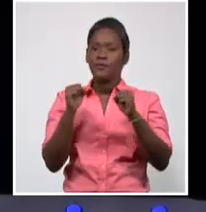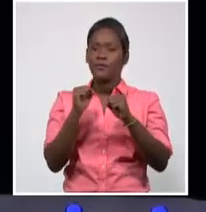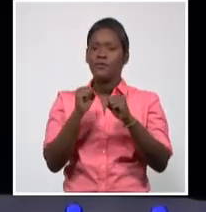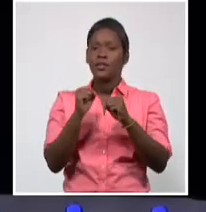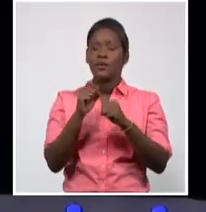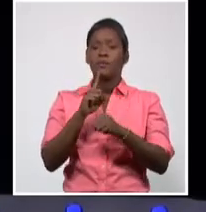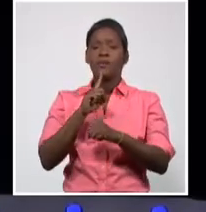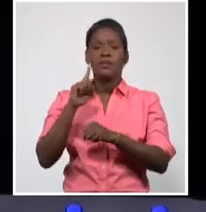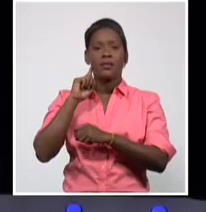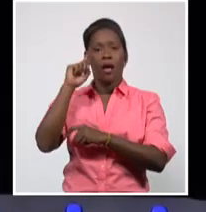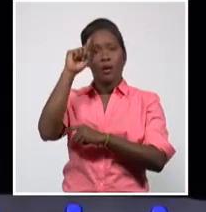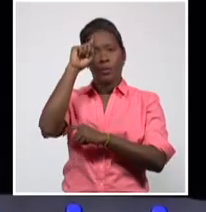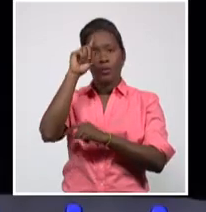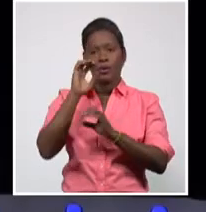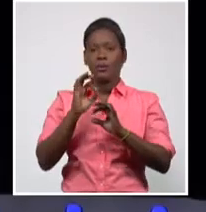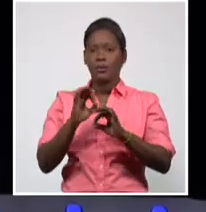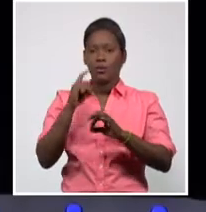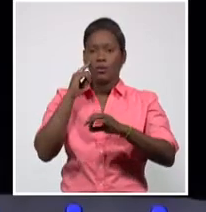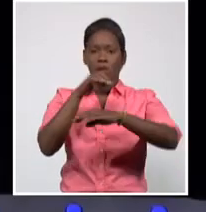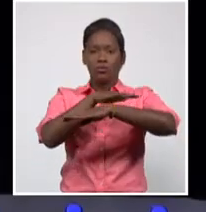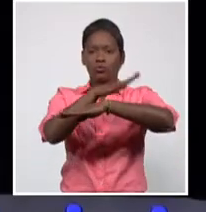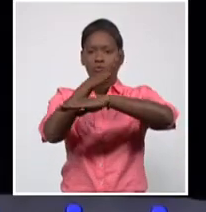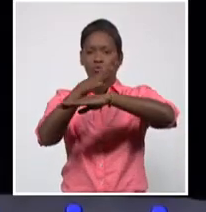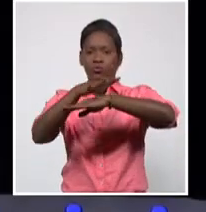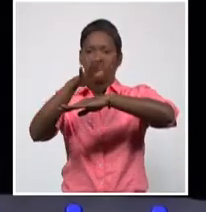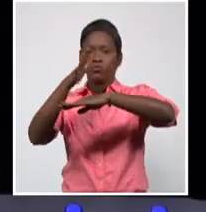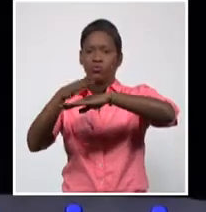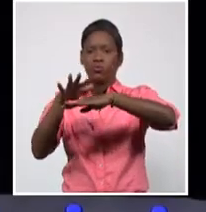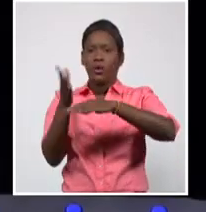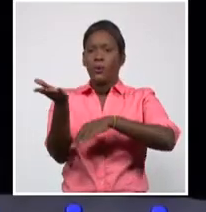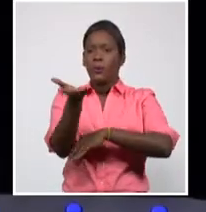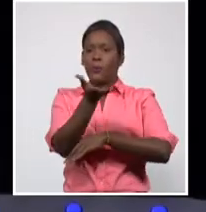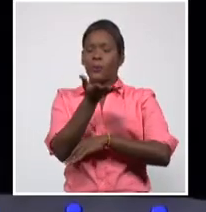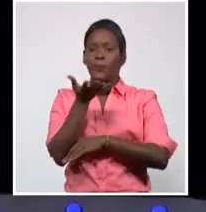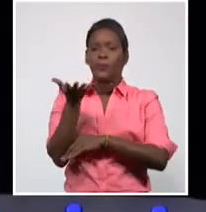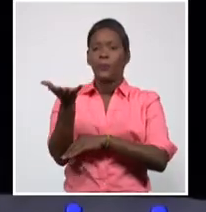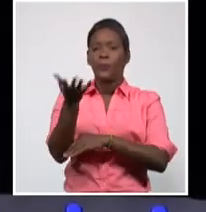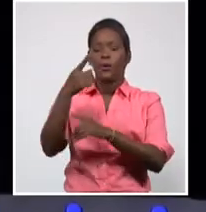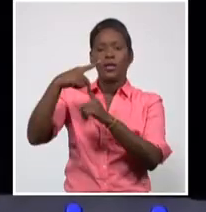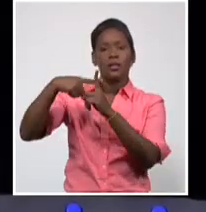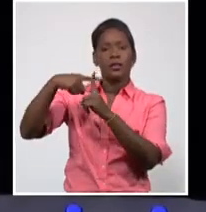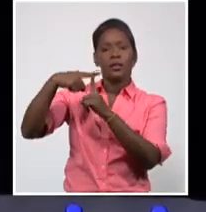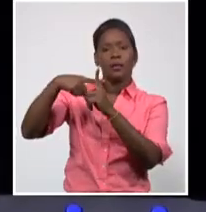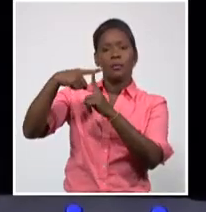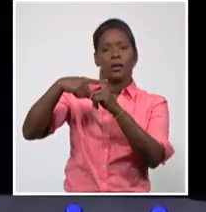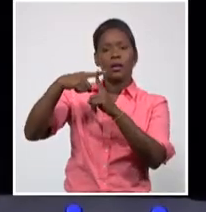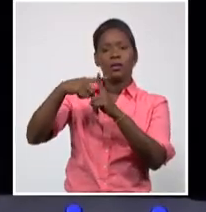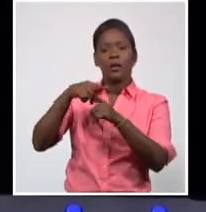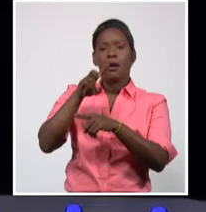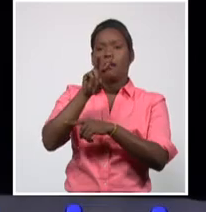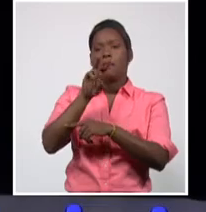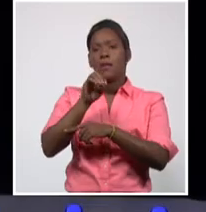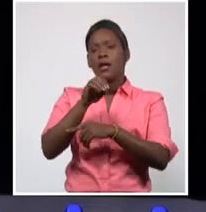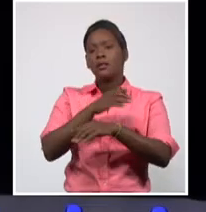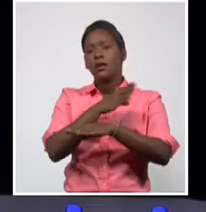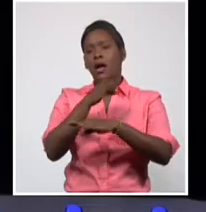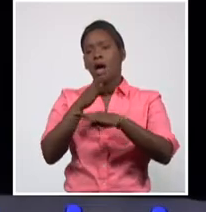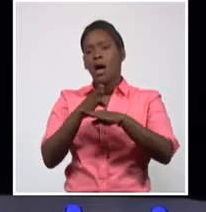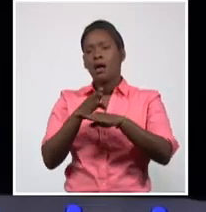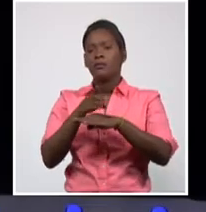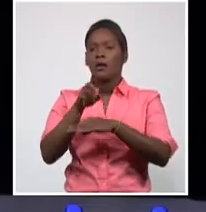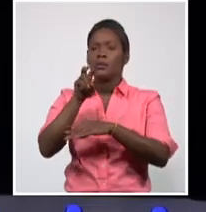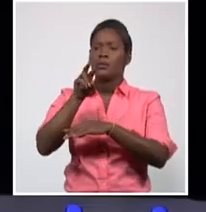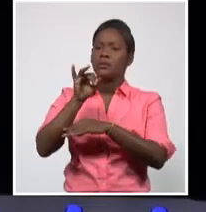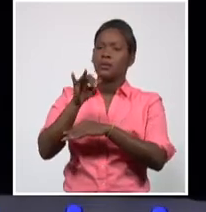notablemente frías hacia zonas del interior de la parte occidental y central, temperaturas máximas alrededor de los 20 grados Celsius, son temperaturas